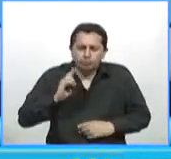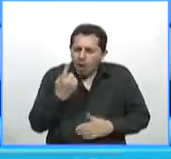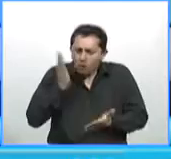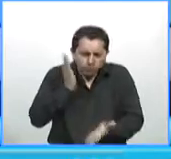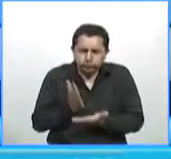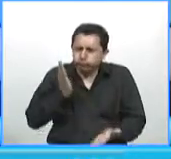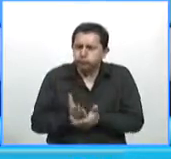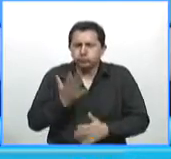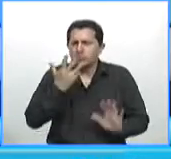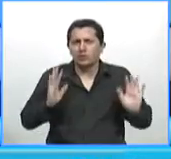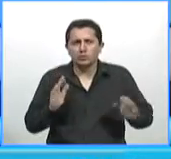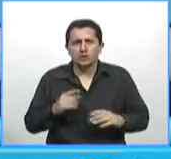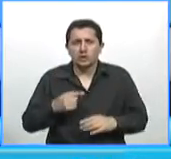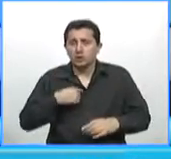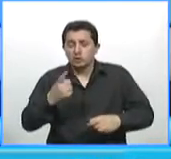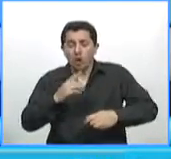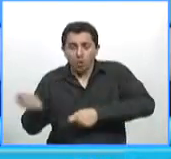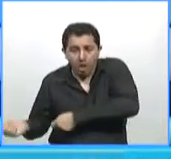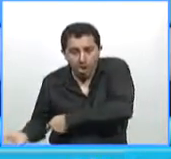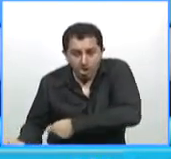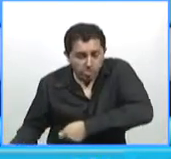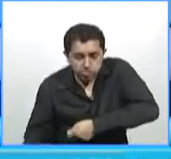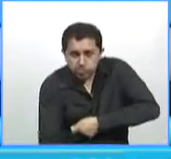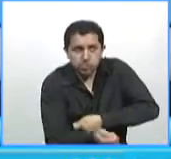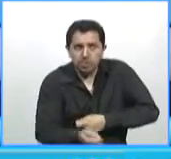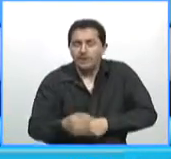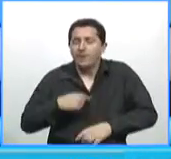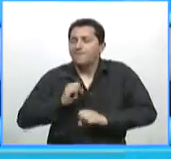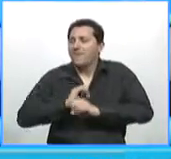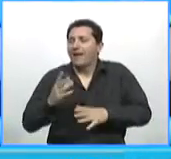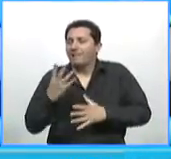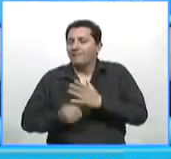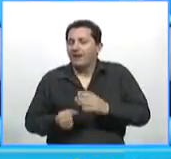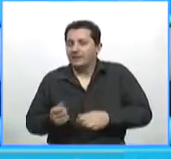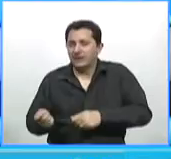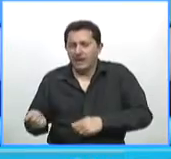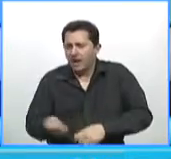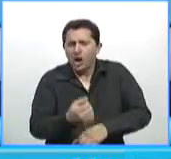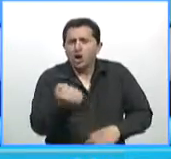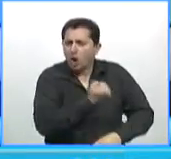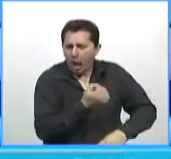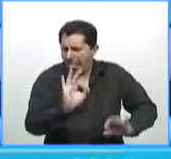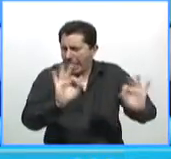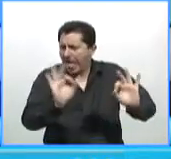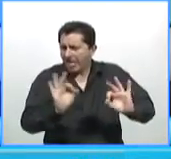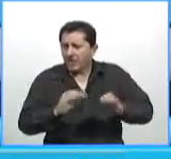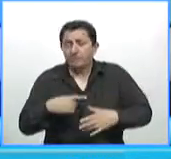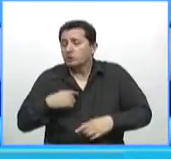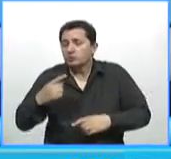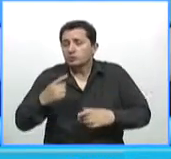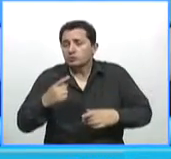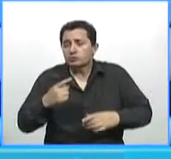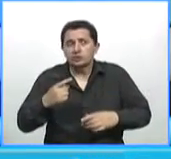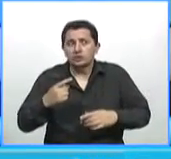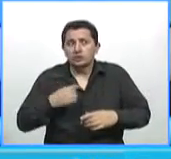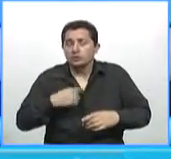Y salí a barrer en una jugada donde no tendría que haber salido a barrer. No terminó en gol ni en nada. No presto atención a